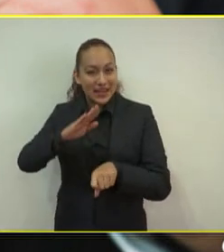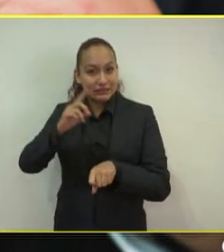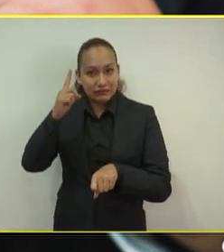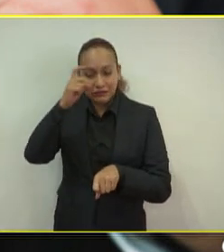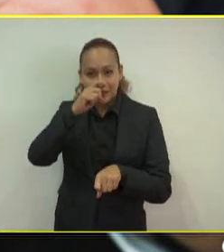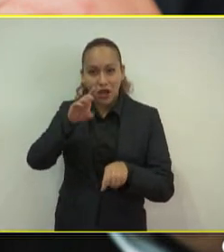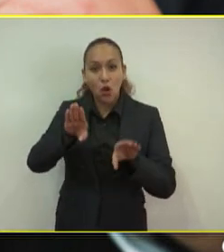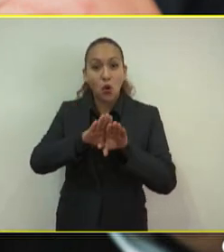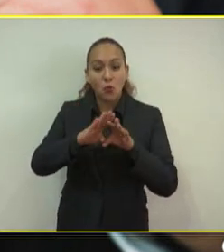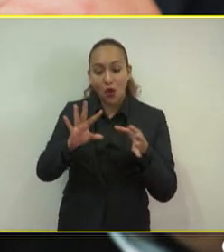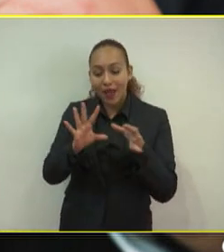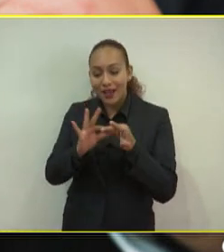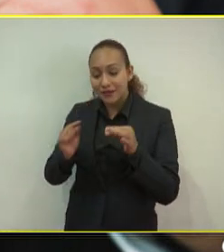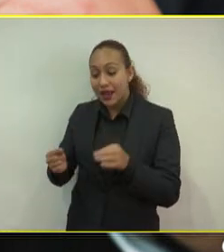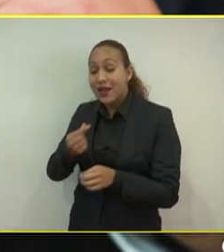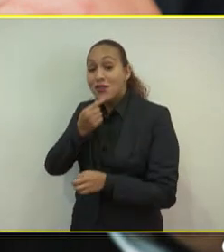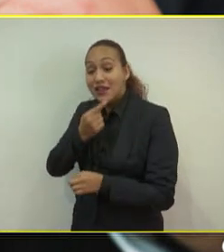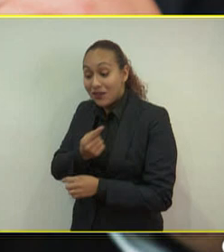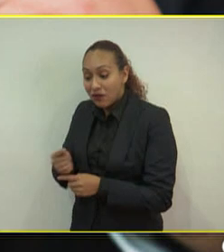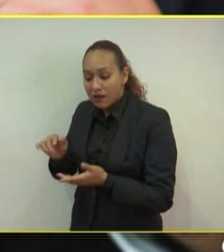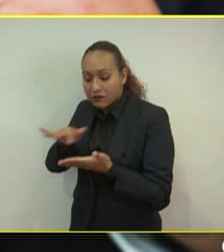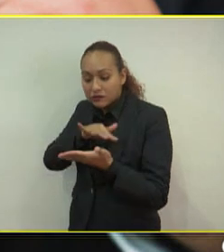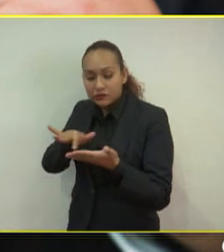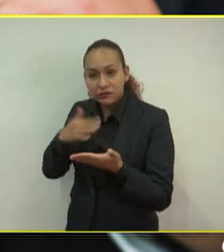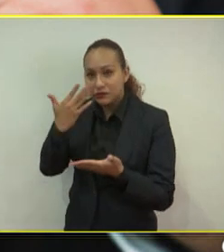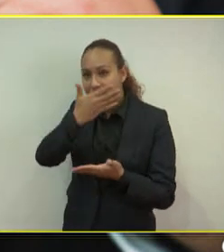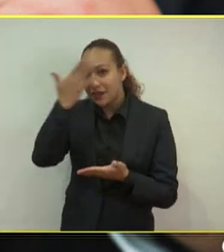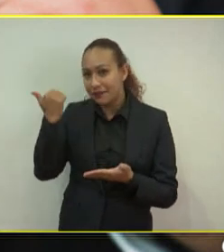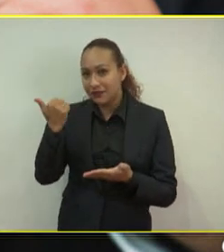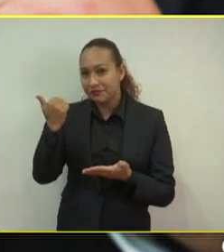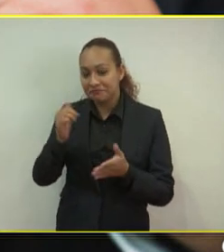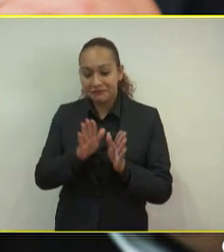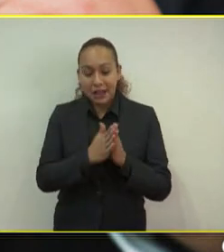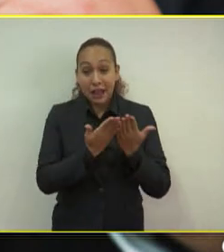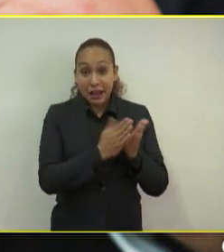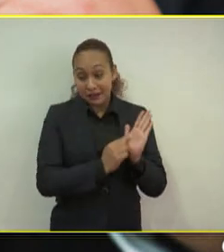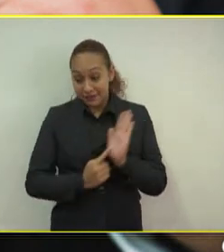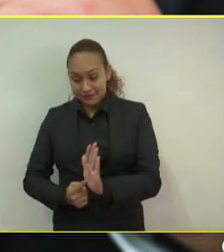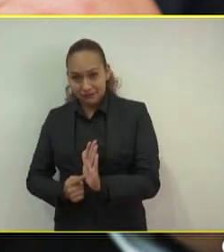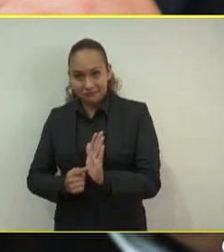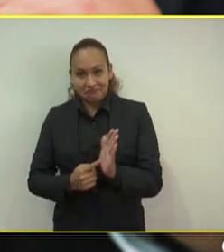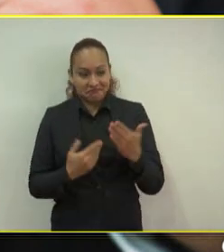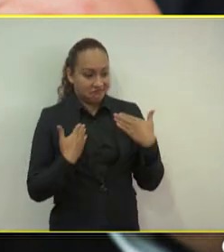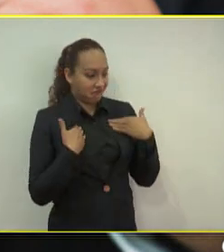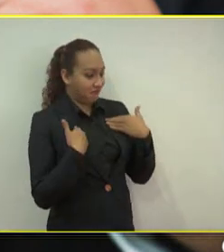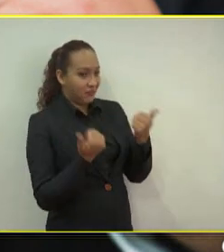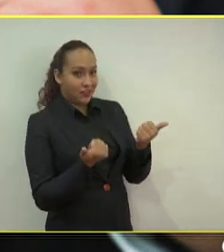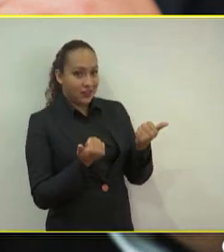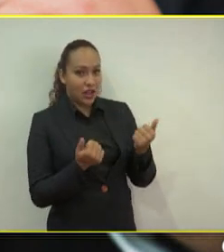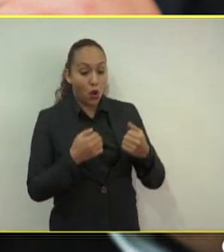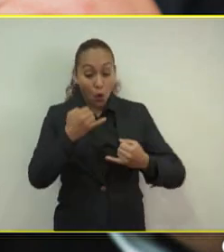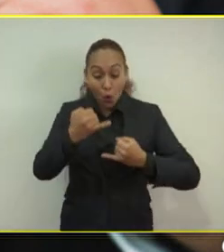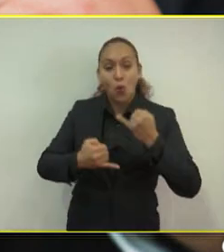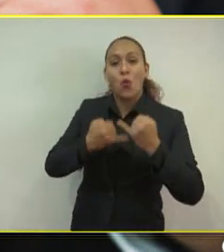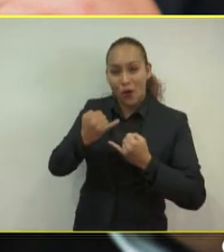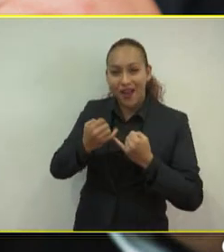imaginarían explicarle esto a un niño que no sabe leer? Descartamos los libros y sin problema seguimos con videos o